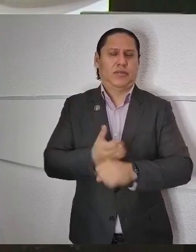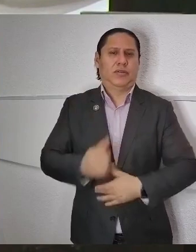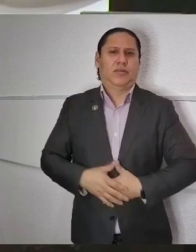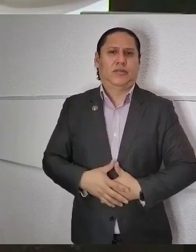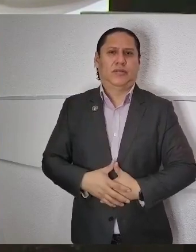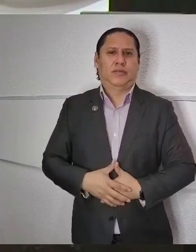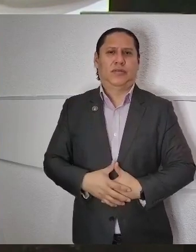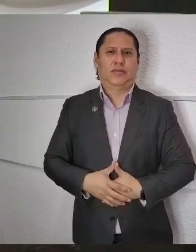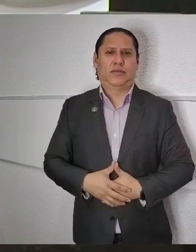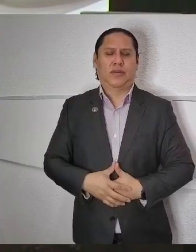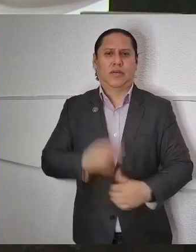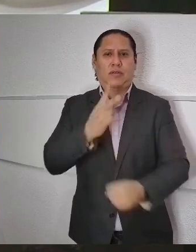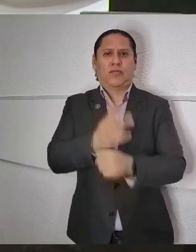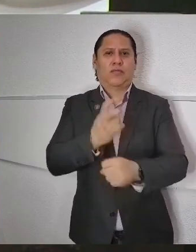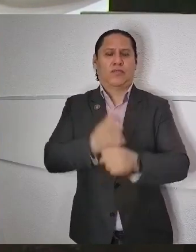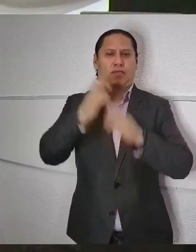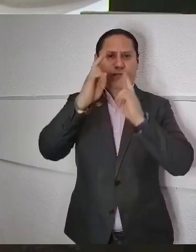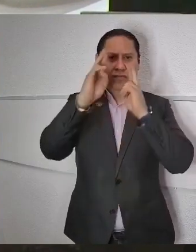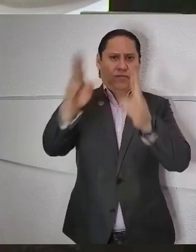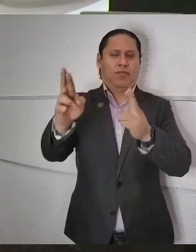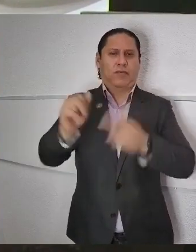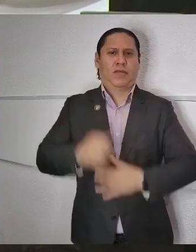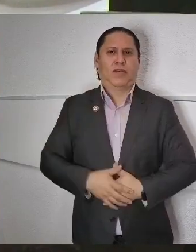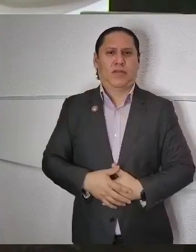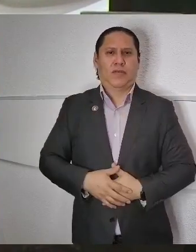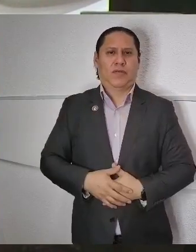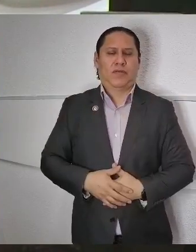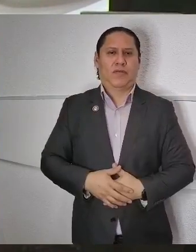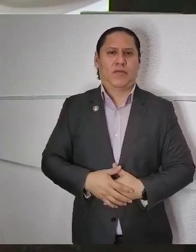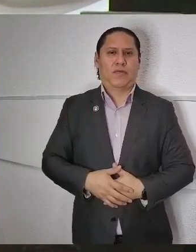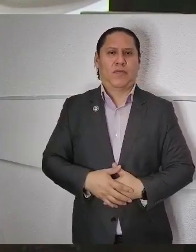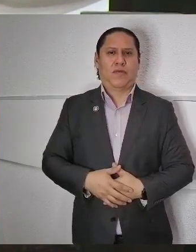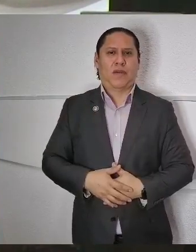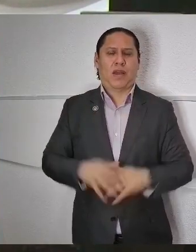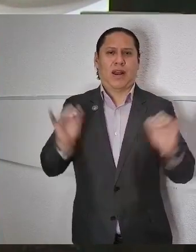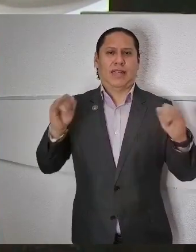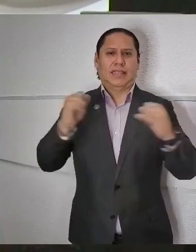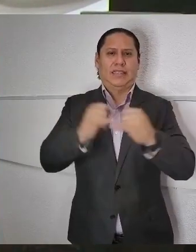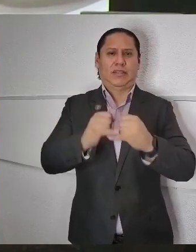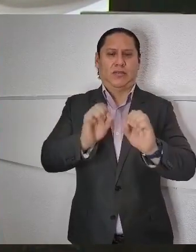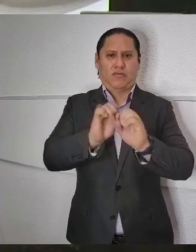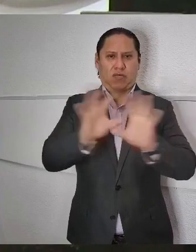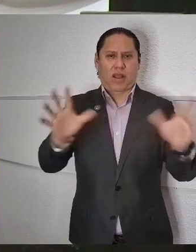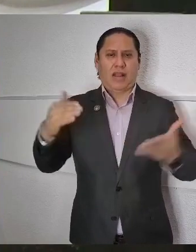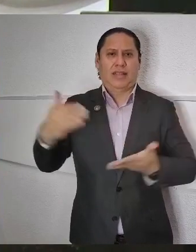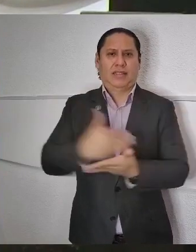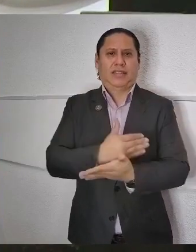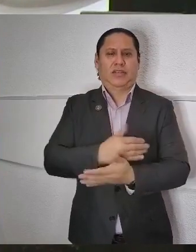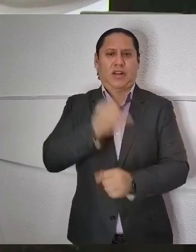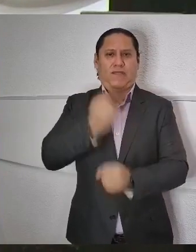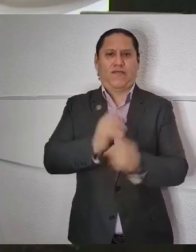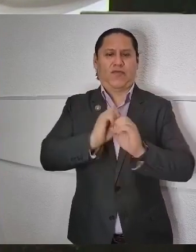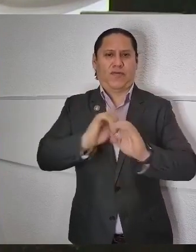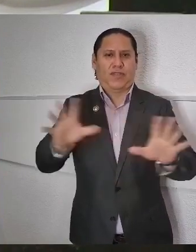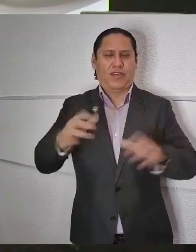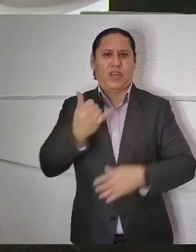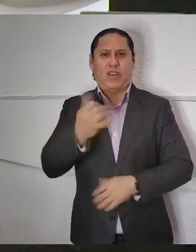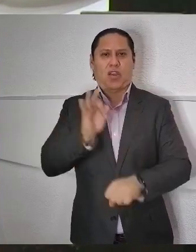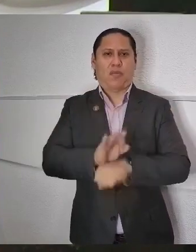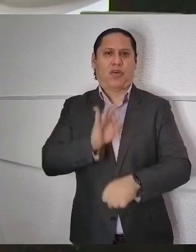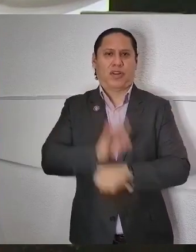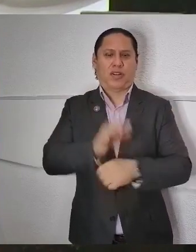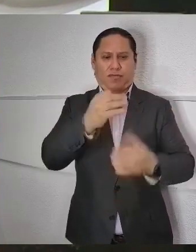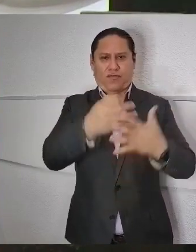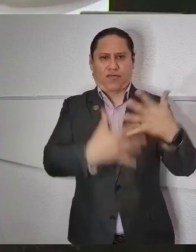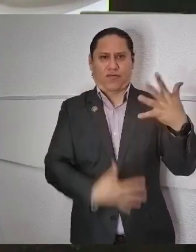Estado exhorta respetuosamente al Instituto de Transparencia, Acceso a la Información y Protección de